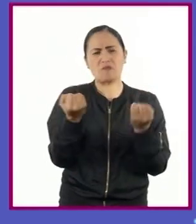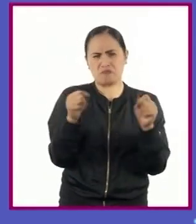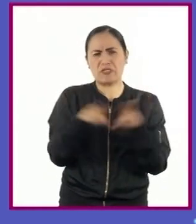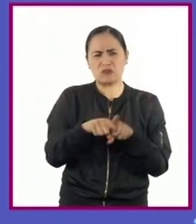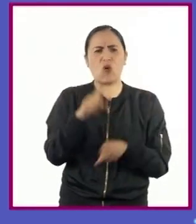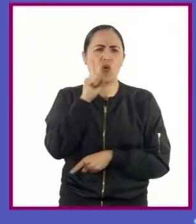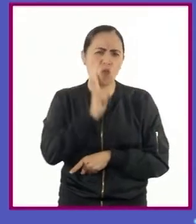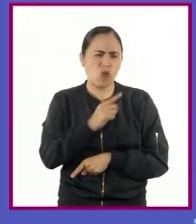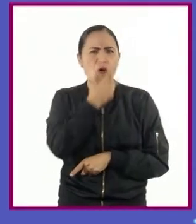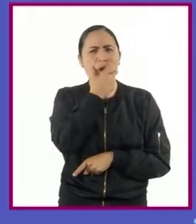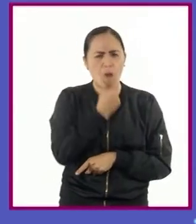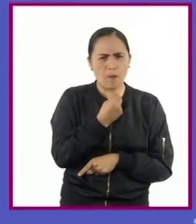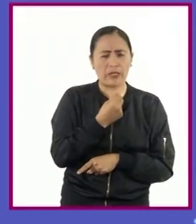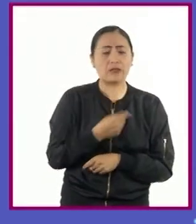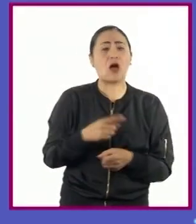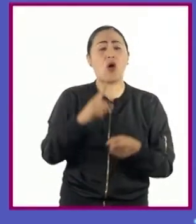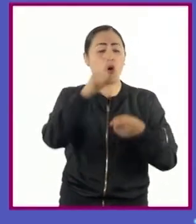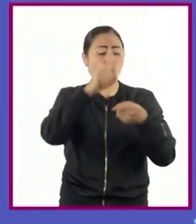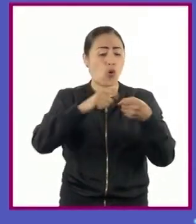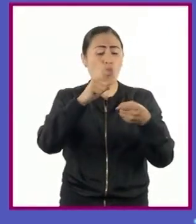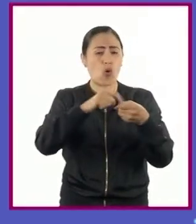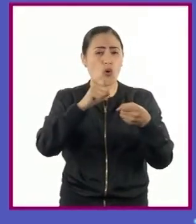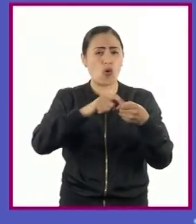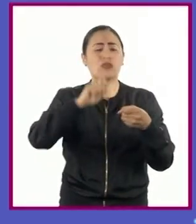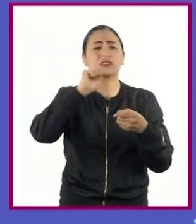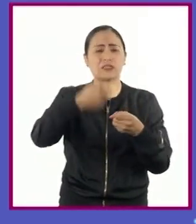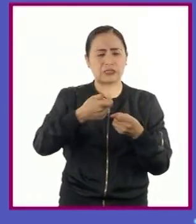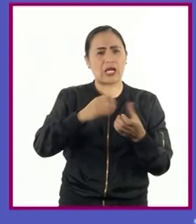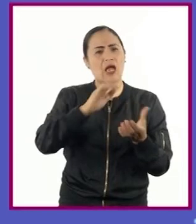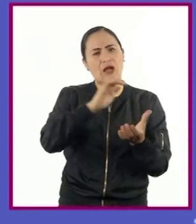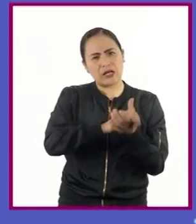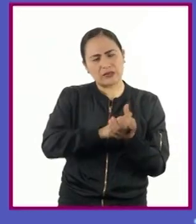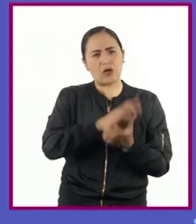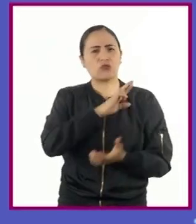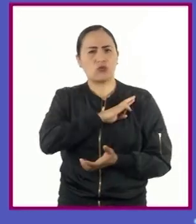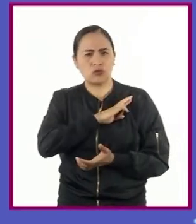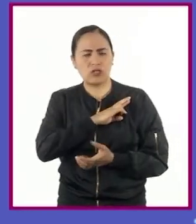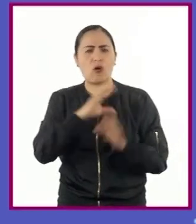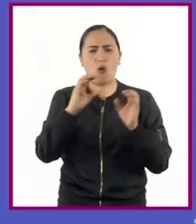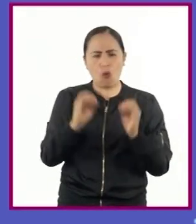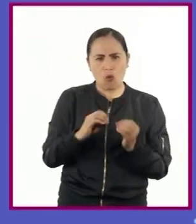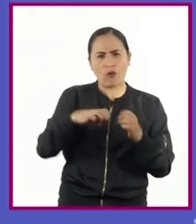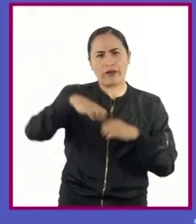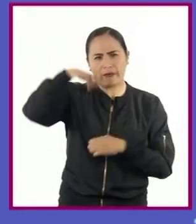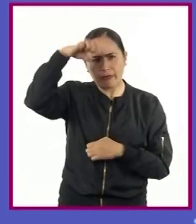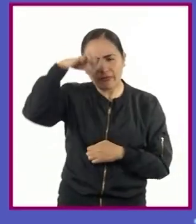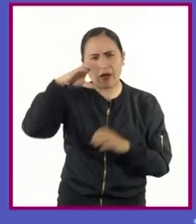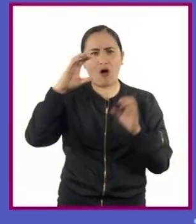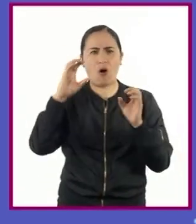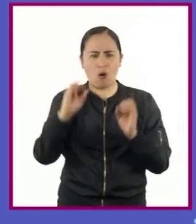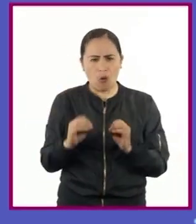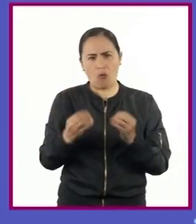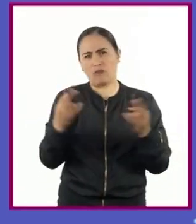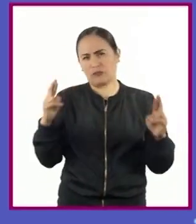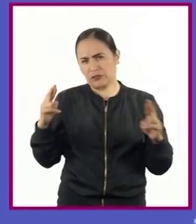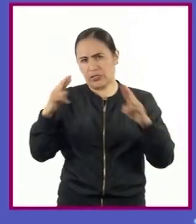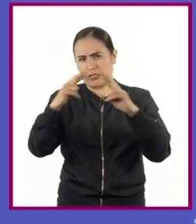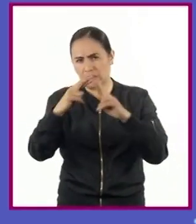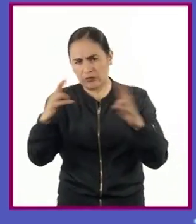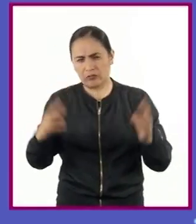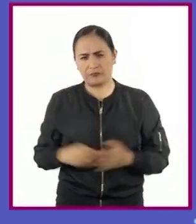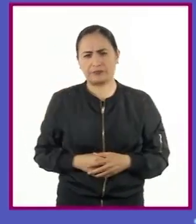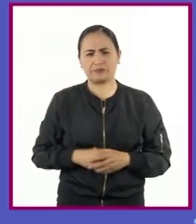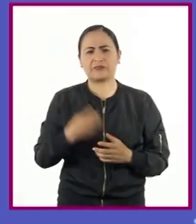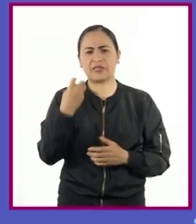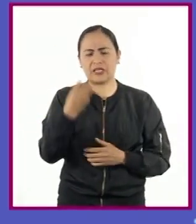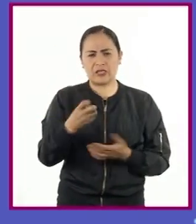color indica el estado civil y tradicionalmente también simboliza edad, religión y grupo étnico. Y generalmente está